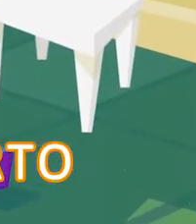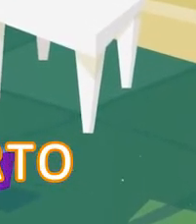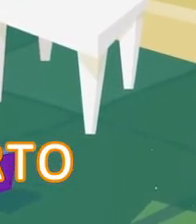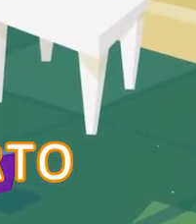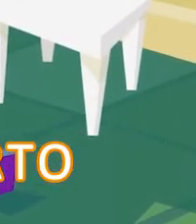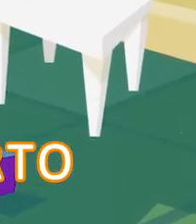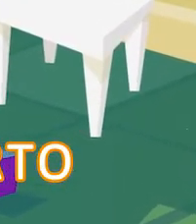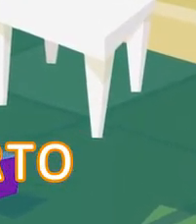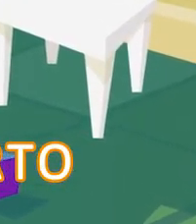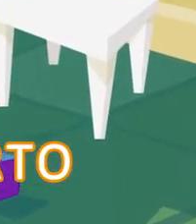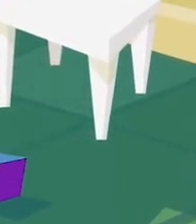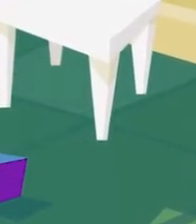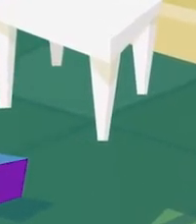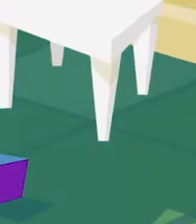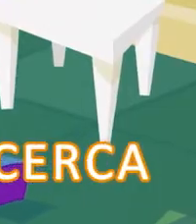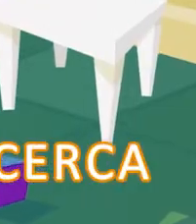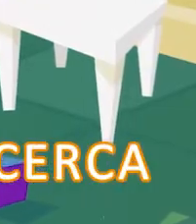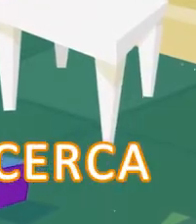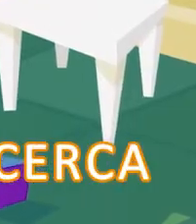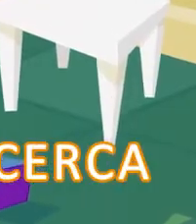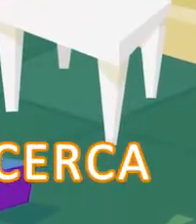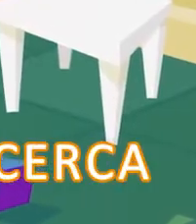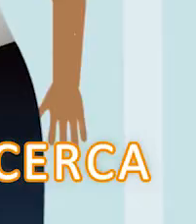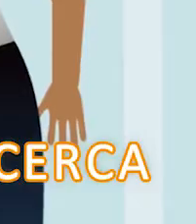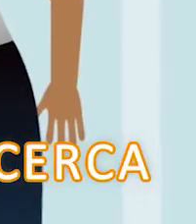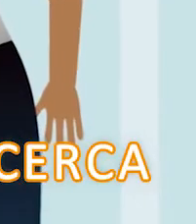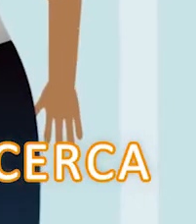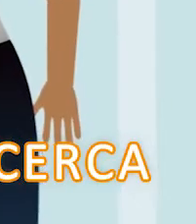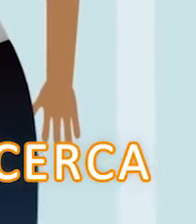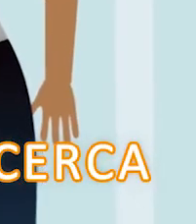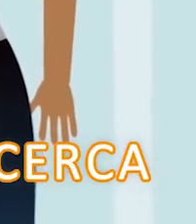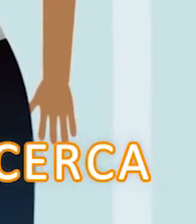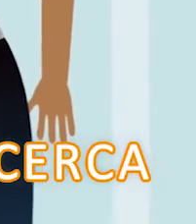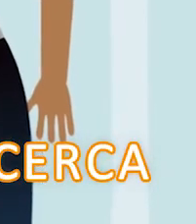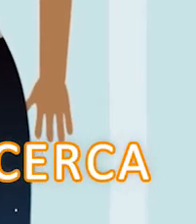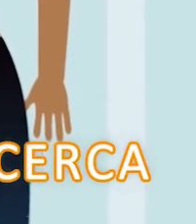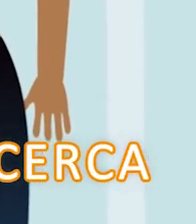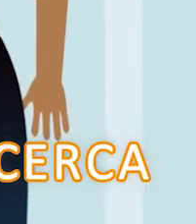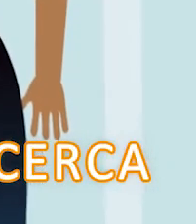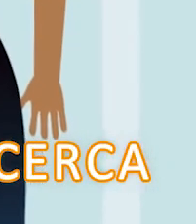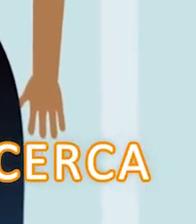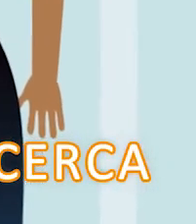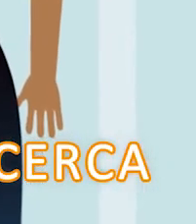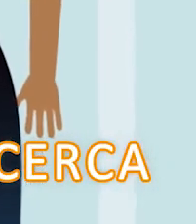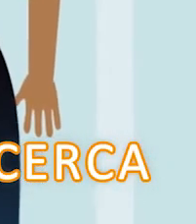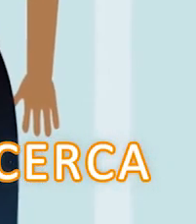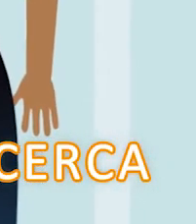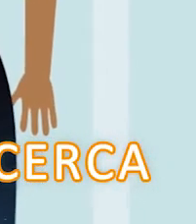Yeah.